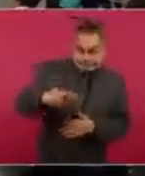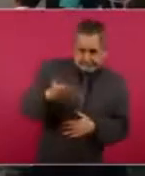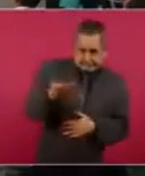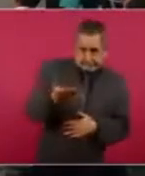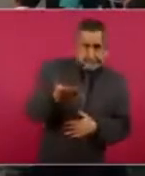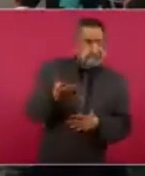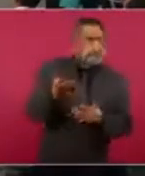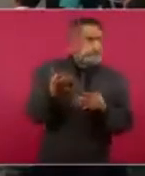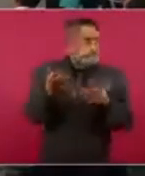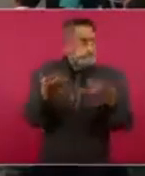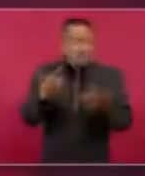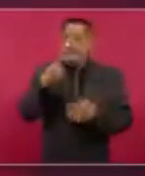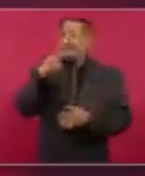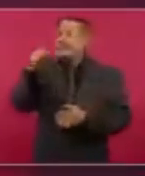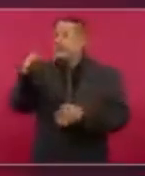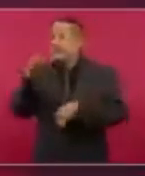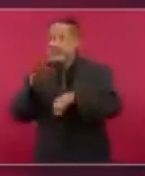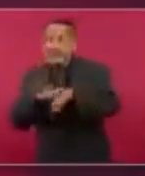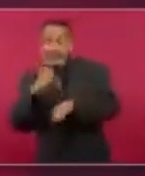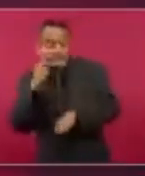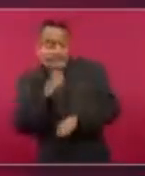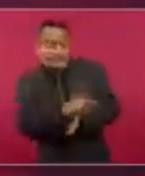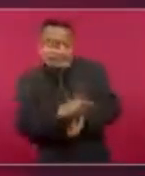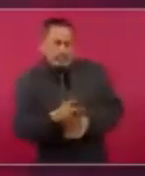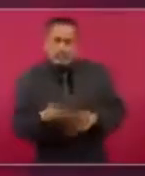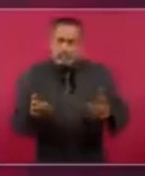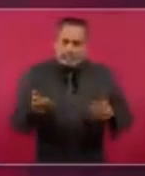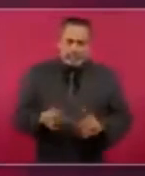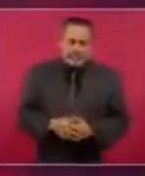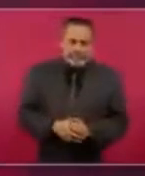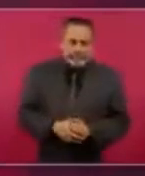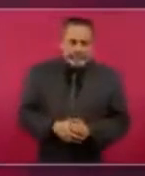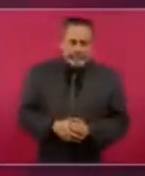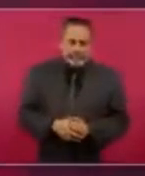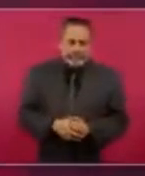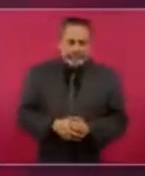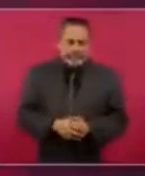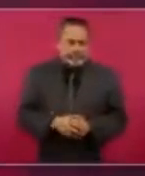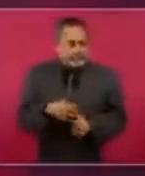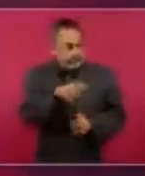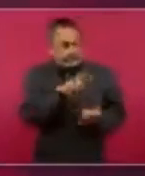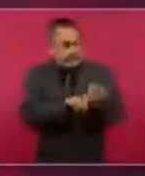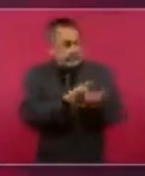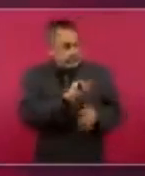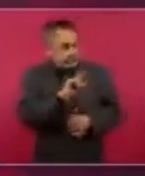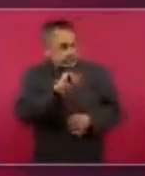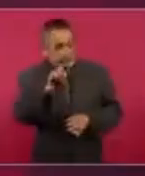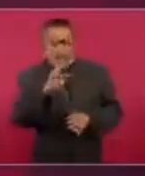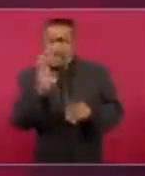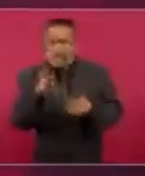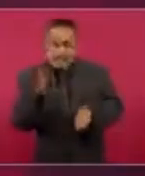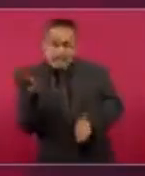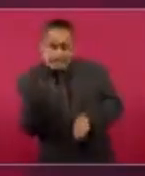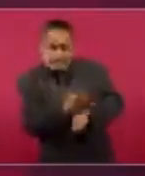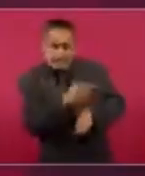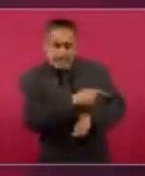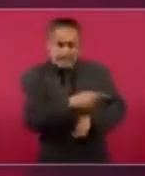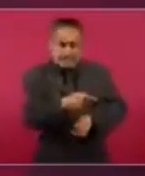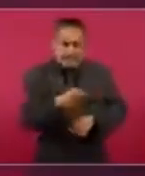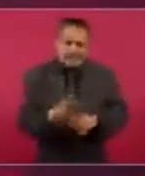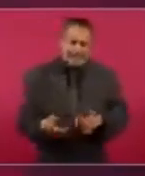ya hicieron la denuncia penal? ¿Y esos funcionarios ya fueron castigados?